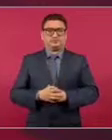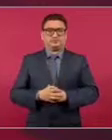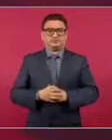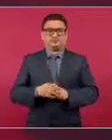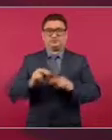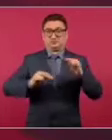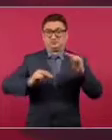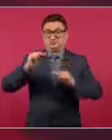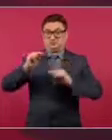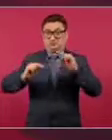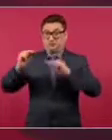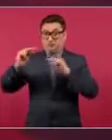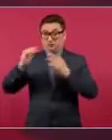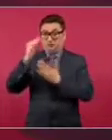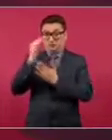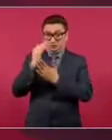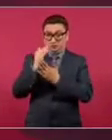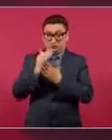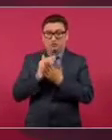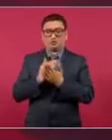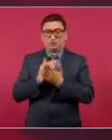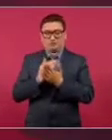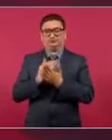fueron disminuyendo